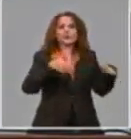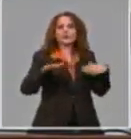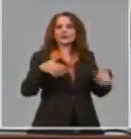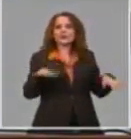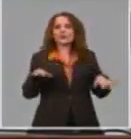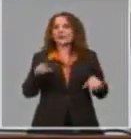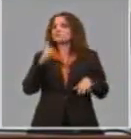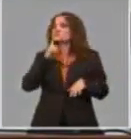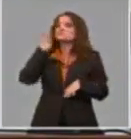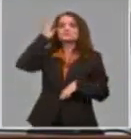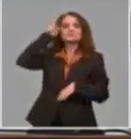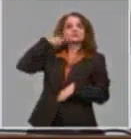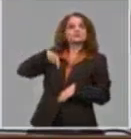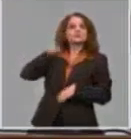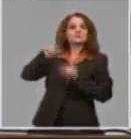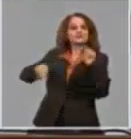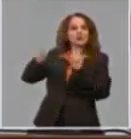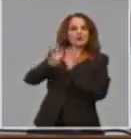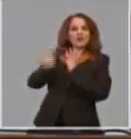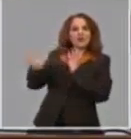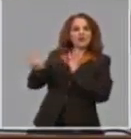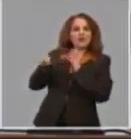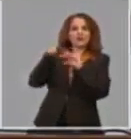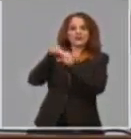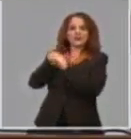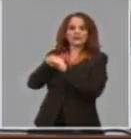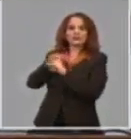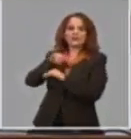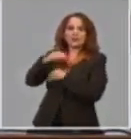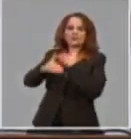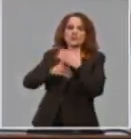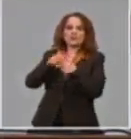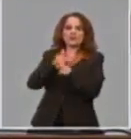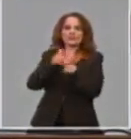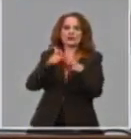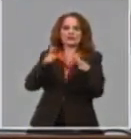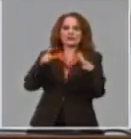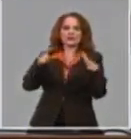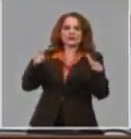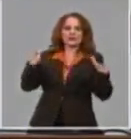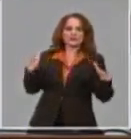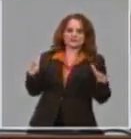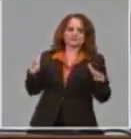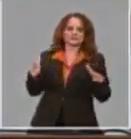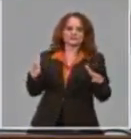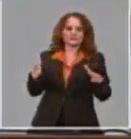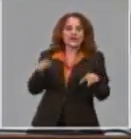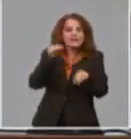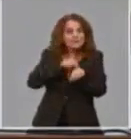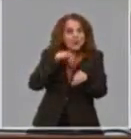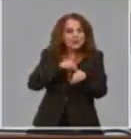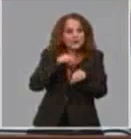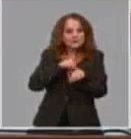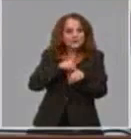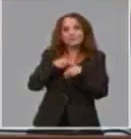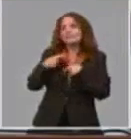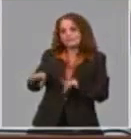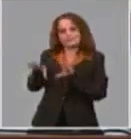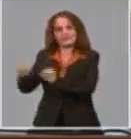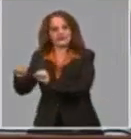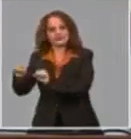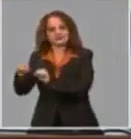problema, porque decididamente no, de manera inmediata no enfrentamos